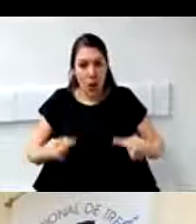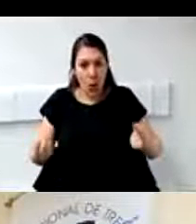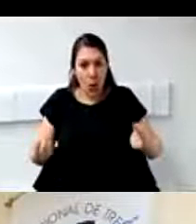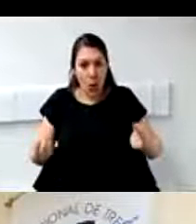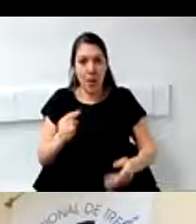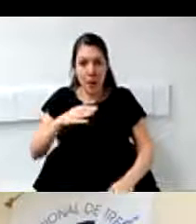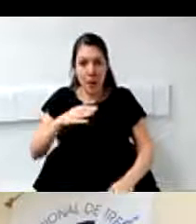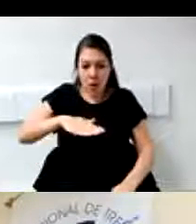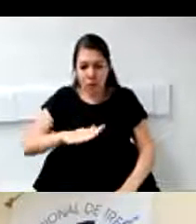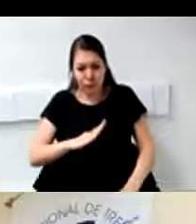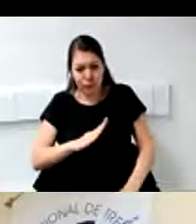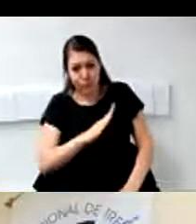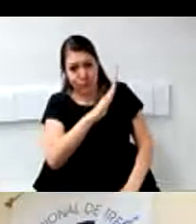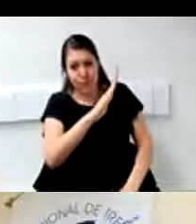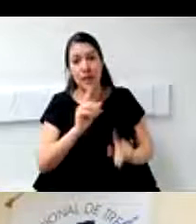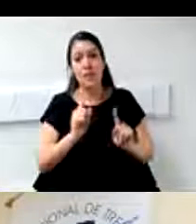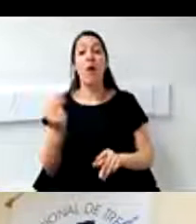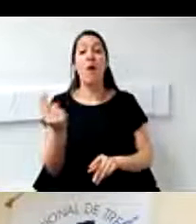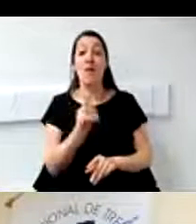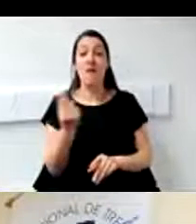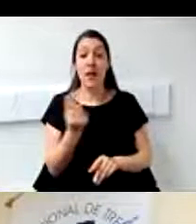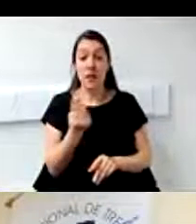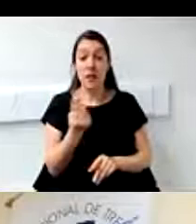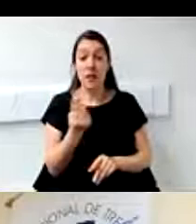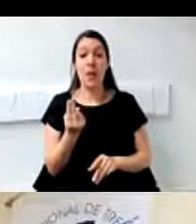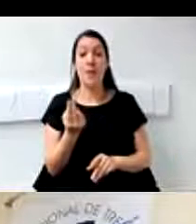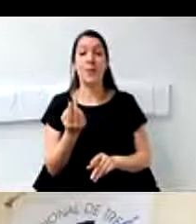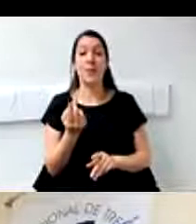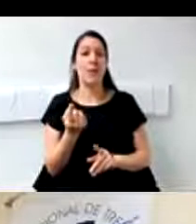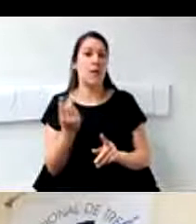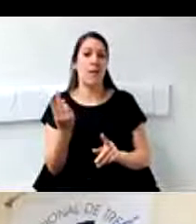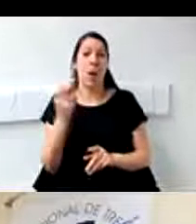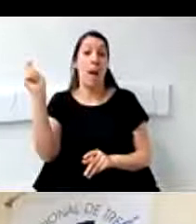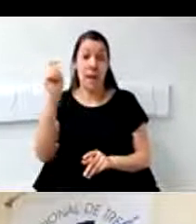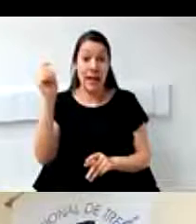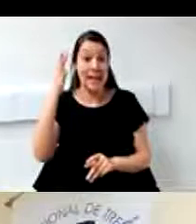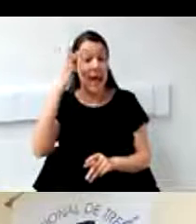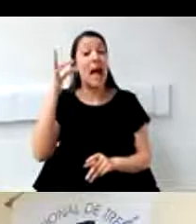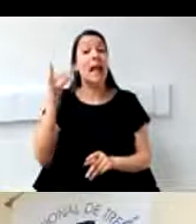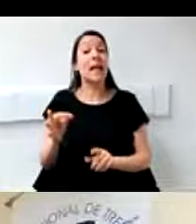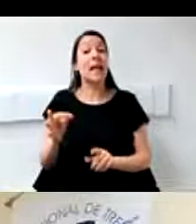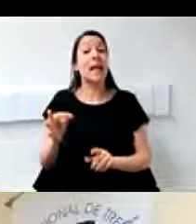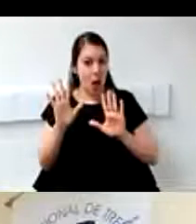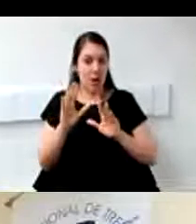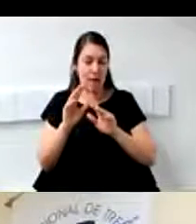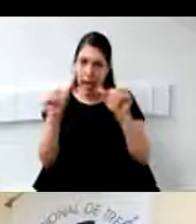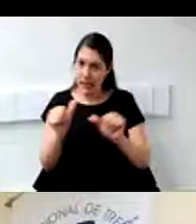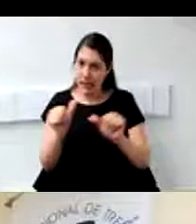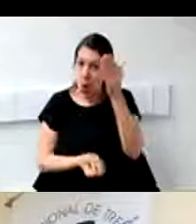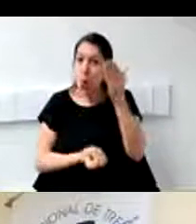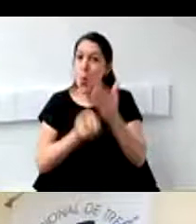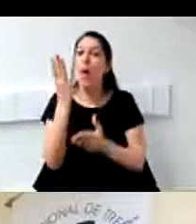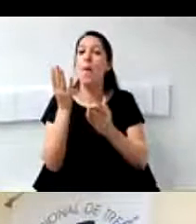Y también, por ejemplo, en los baños, desde la emergencia, por ejemplo, creo que están para hacerse nueva la